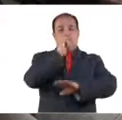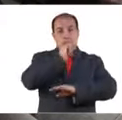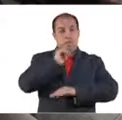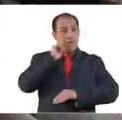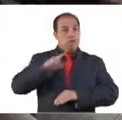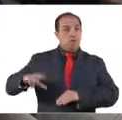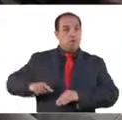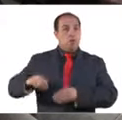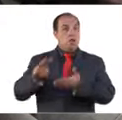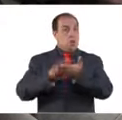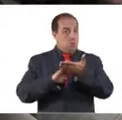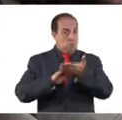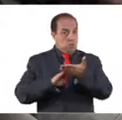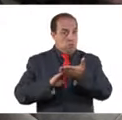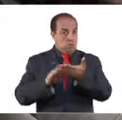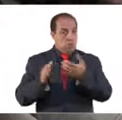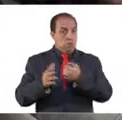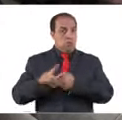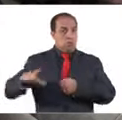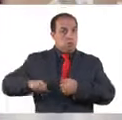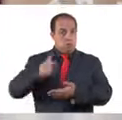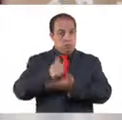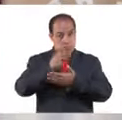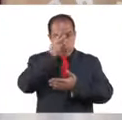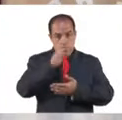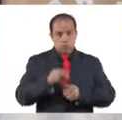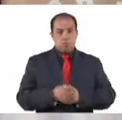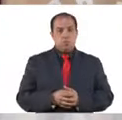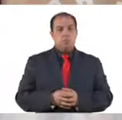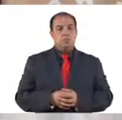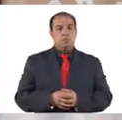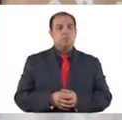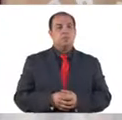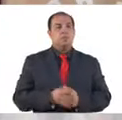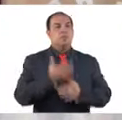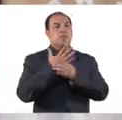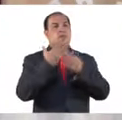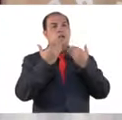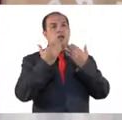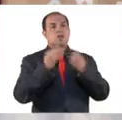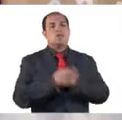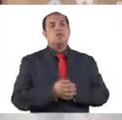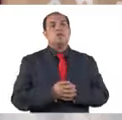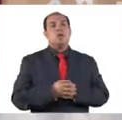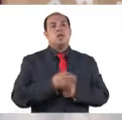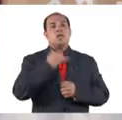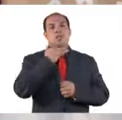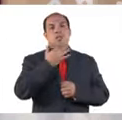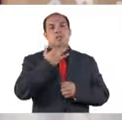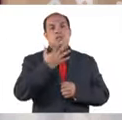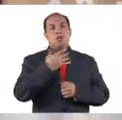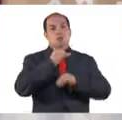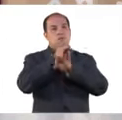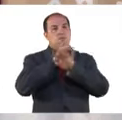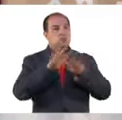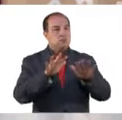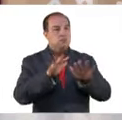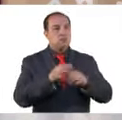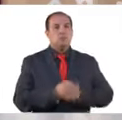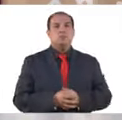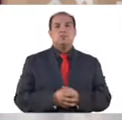ser borradas por el gobierno de la ciudad? Ahí está, que dicen que no hay campaña sucia. Es